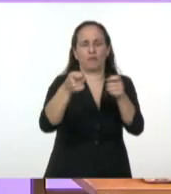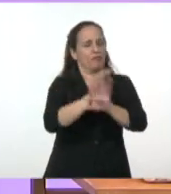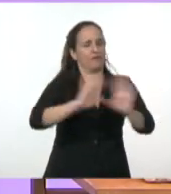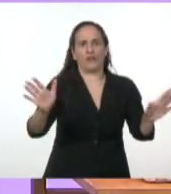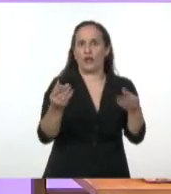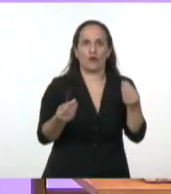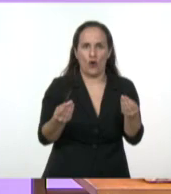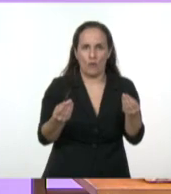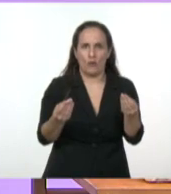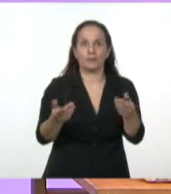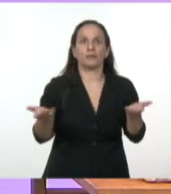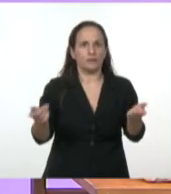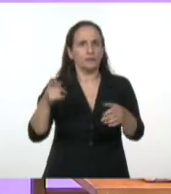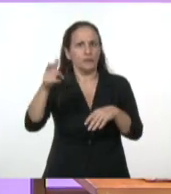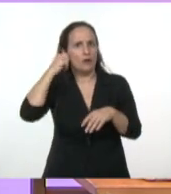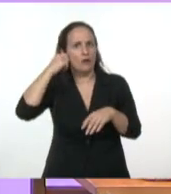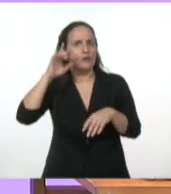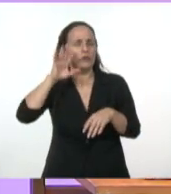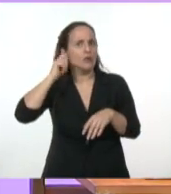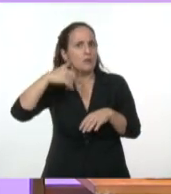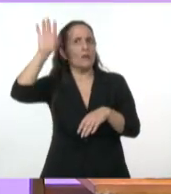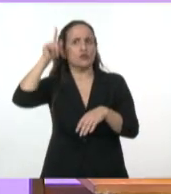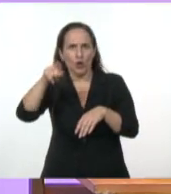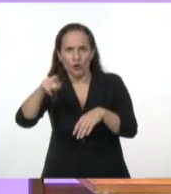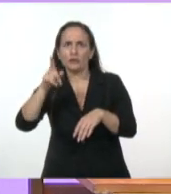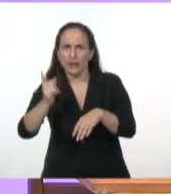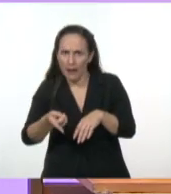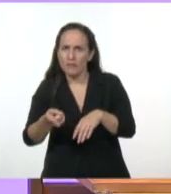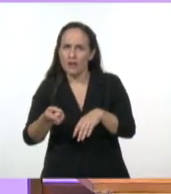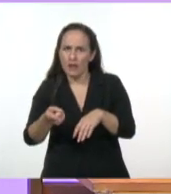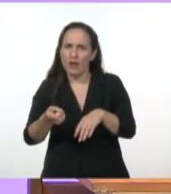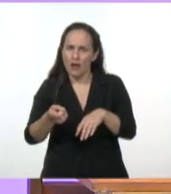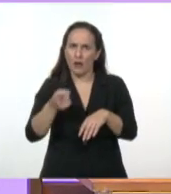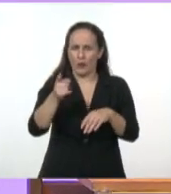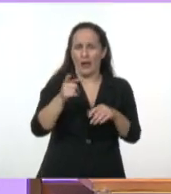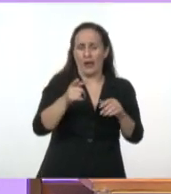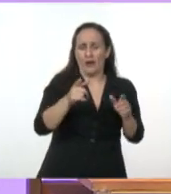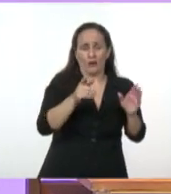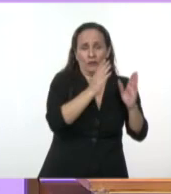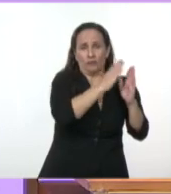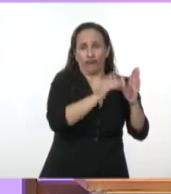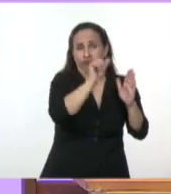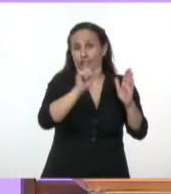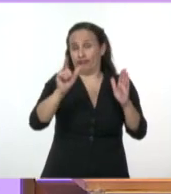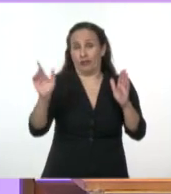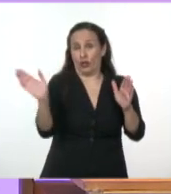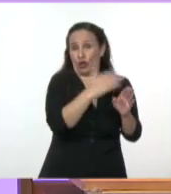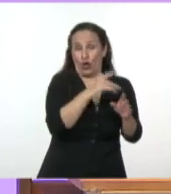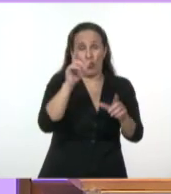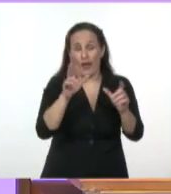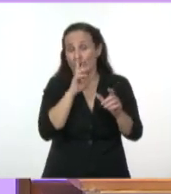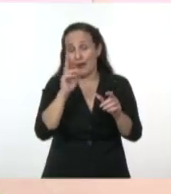la cantidad de mujeres grandes, ¿no? De más de 50 años. También. Bueno, cada franja etaria es dolorosa. Todas.